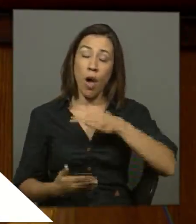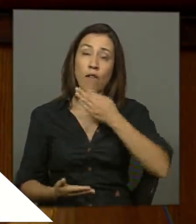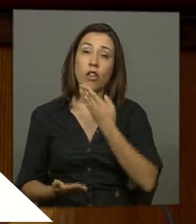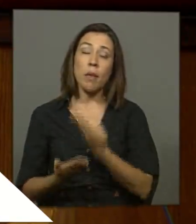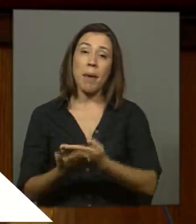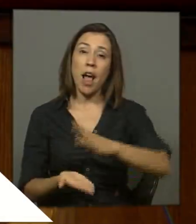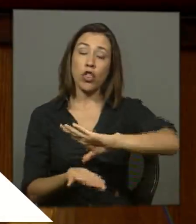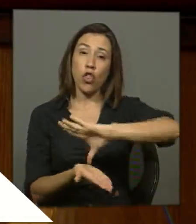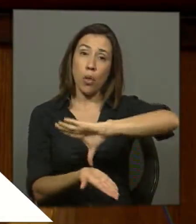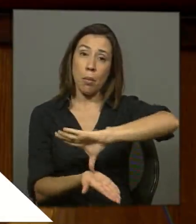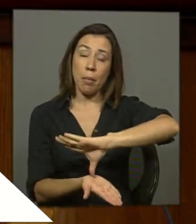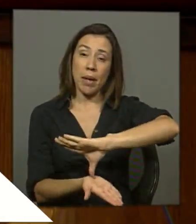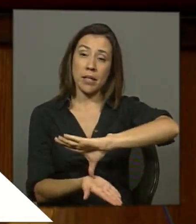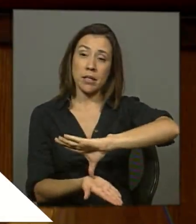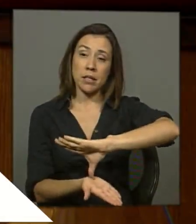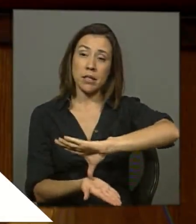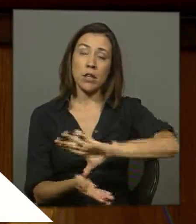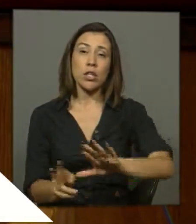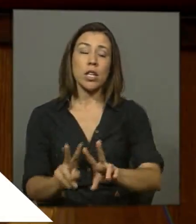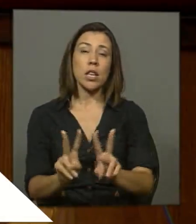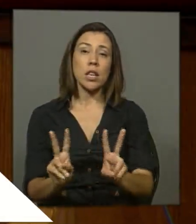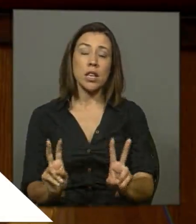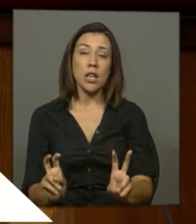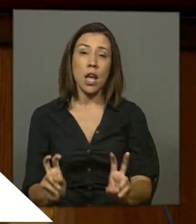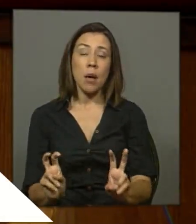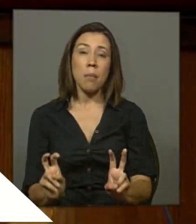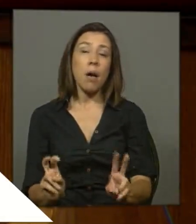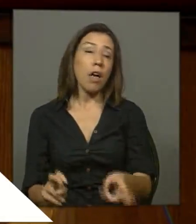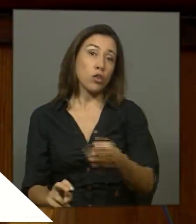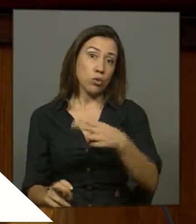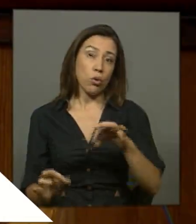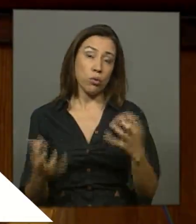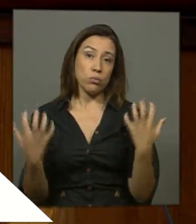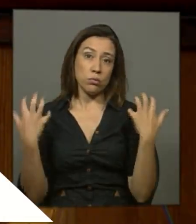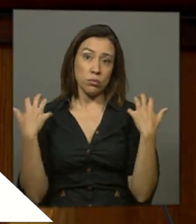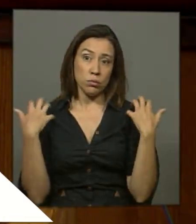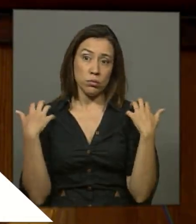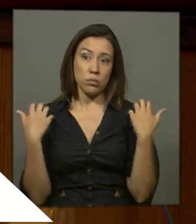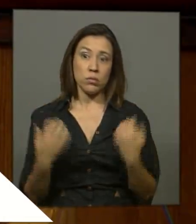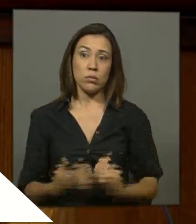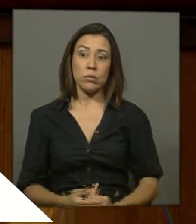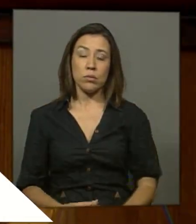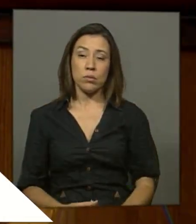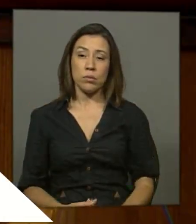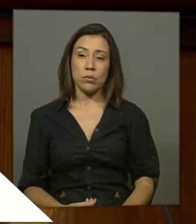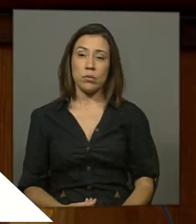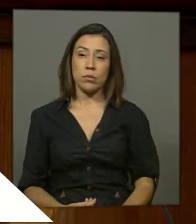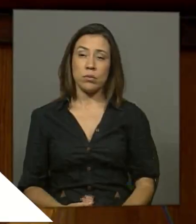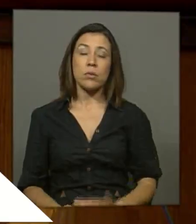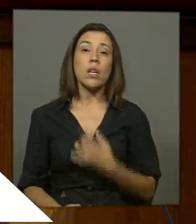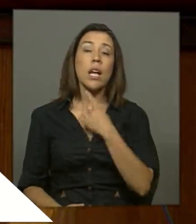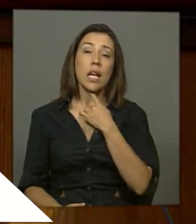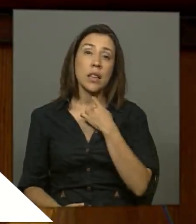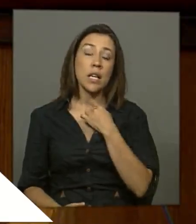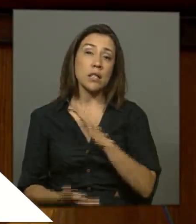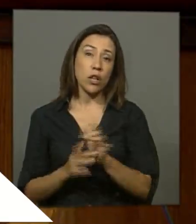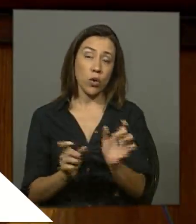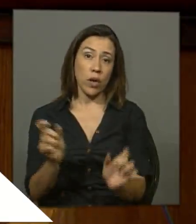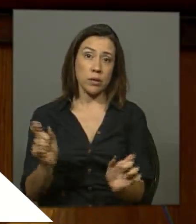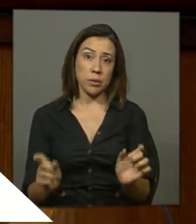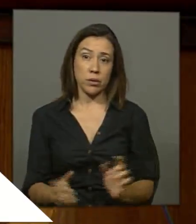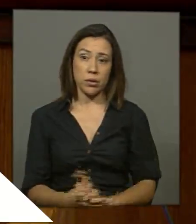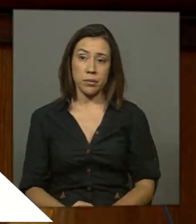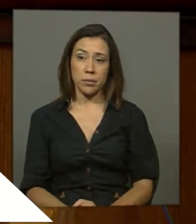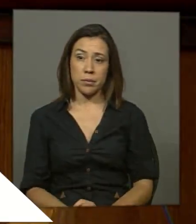todo el país respecto de asuntos que nos competen a todos y que interesan a todos